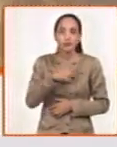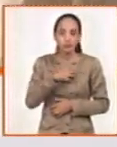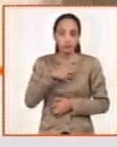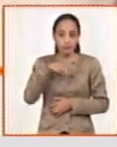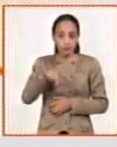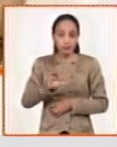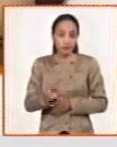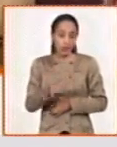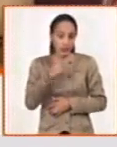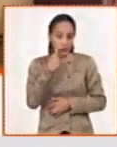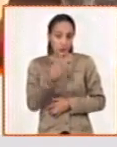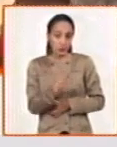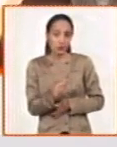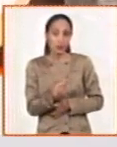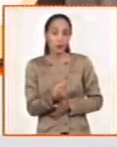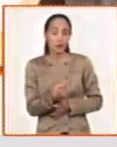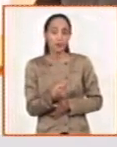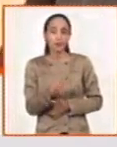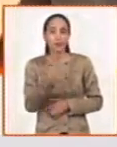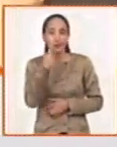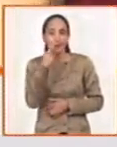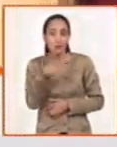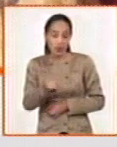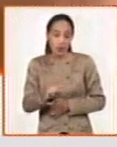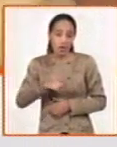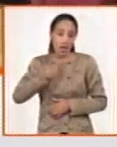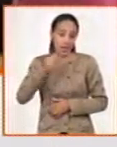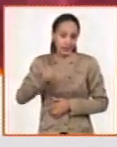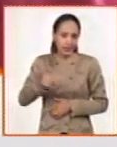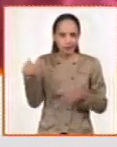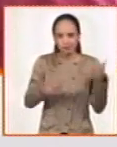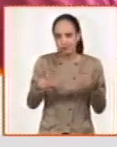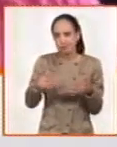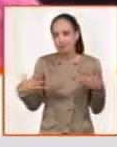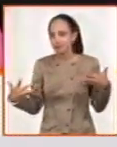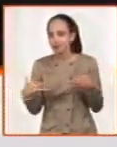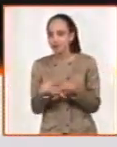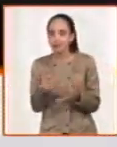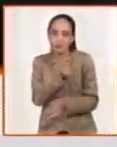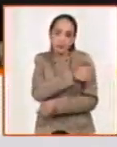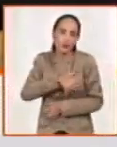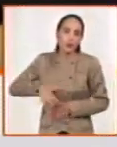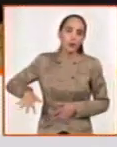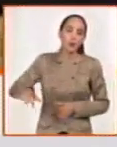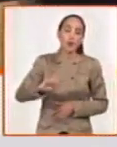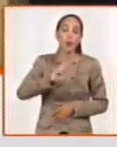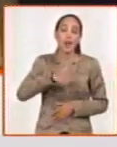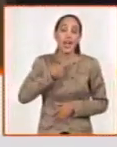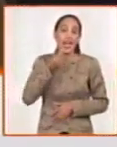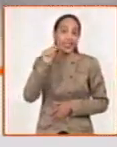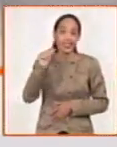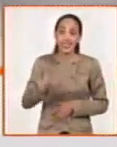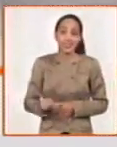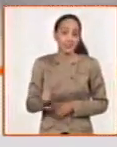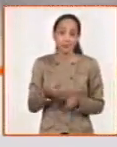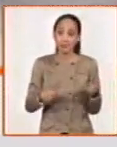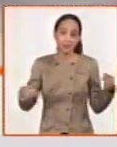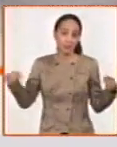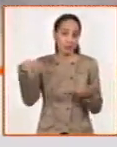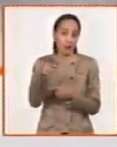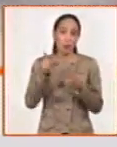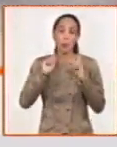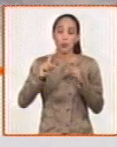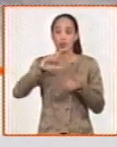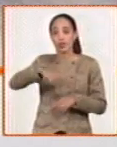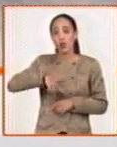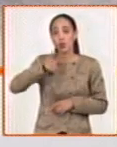expresiones y este tipo de encuentros. Los artistas ha sido esencia, como decías, de la política cultural cubana.